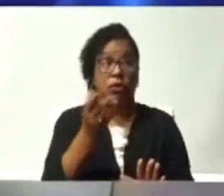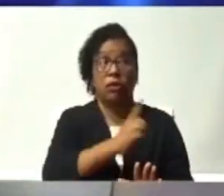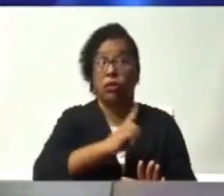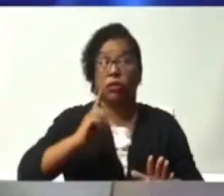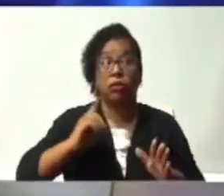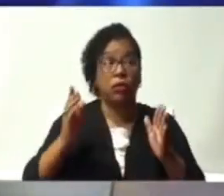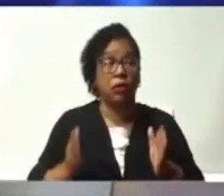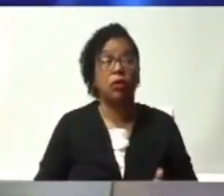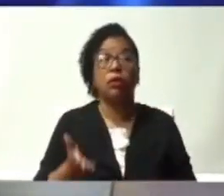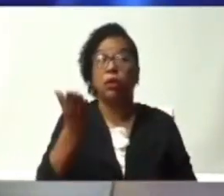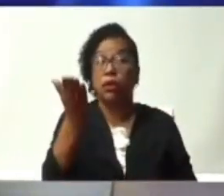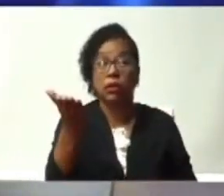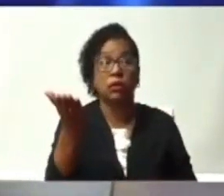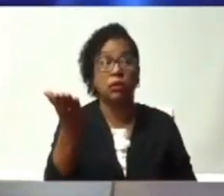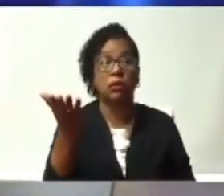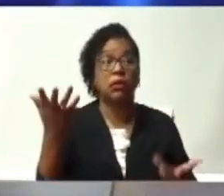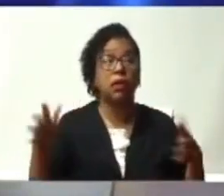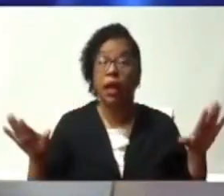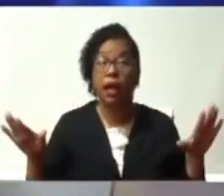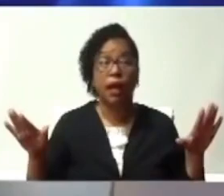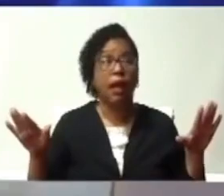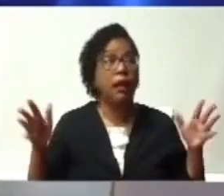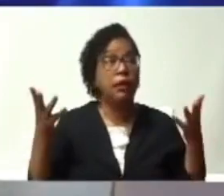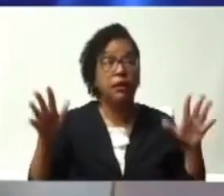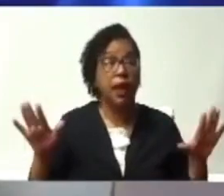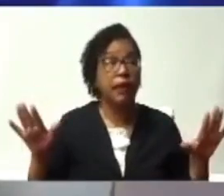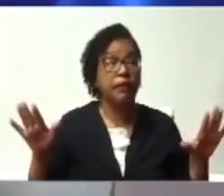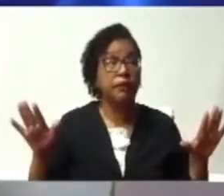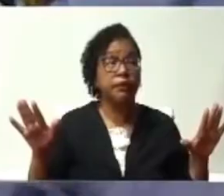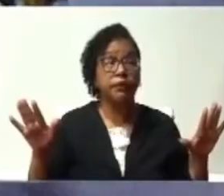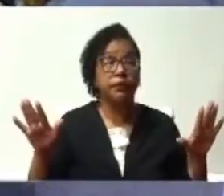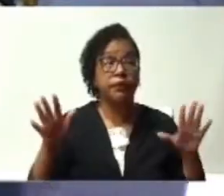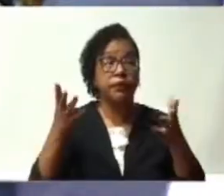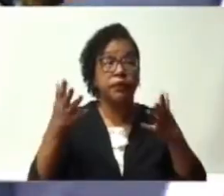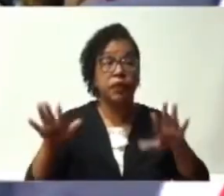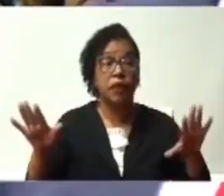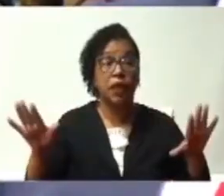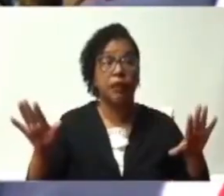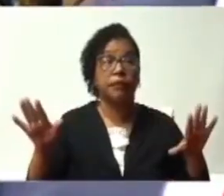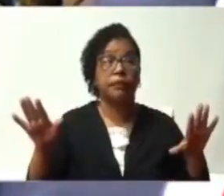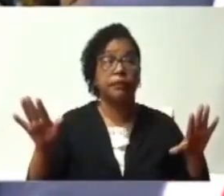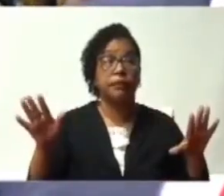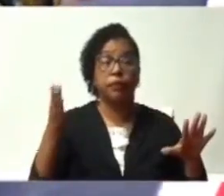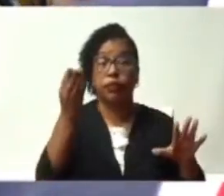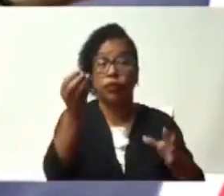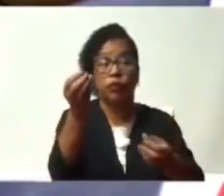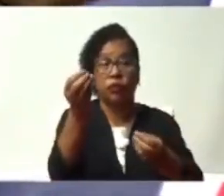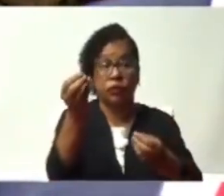objeto. Pero concluya ya. Pero yo tengo que contestar. De acuerdo, diputado. Yo tengo que contestarle a usted que me está...